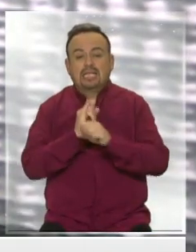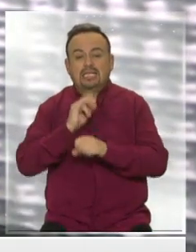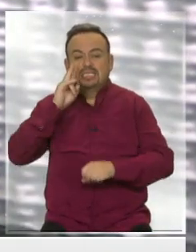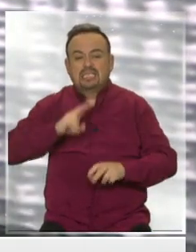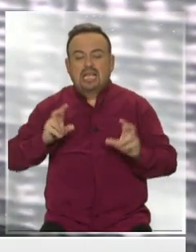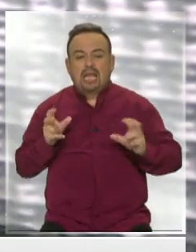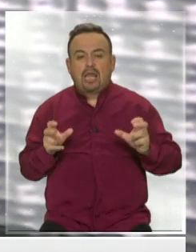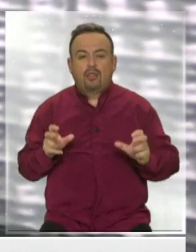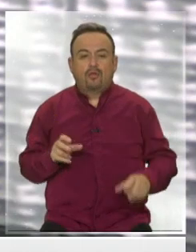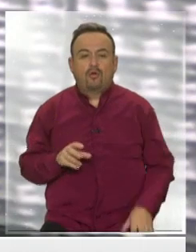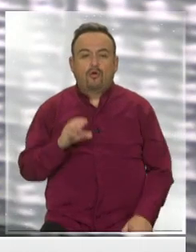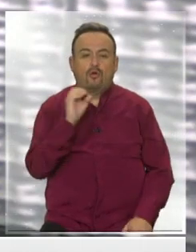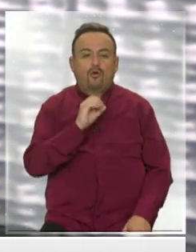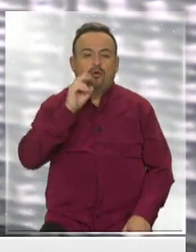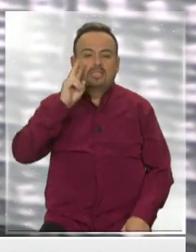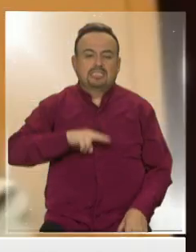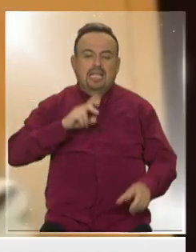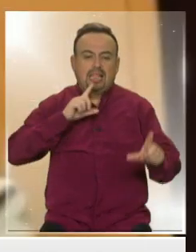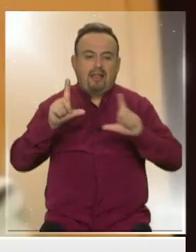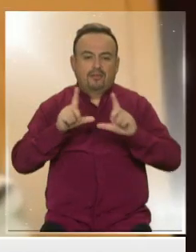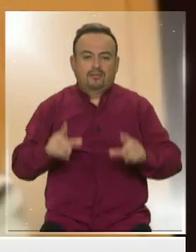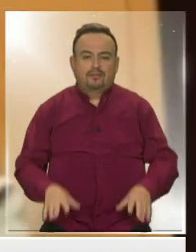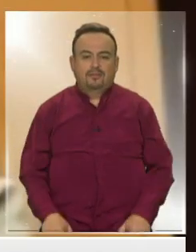sin radio o sin televisión.